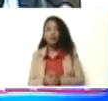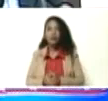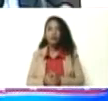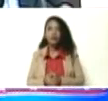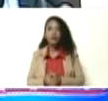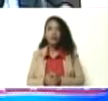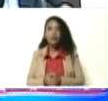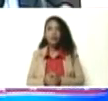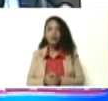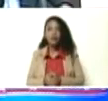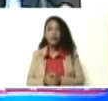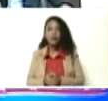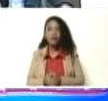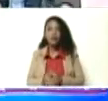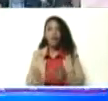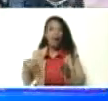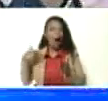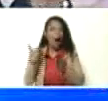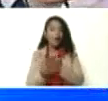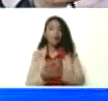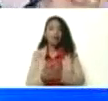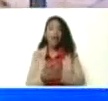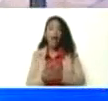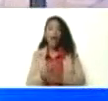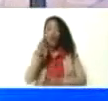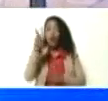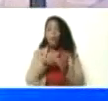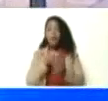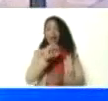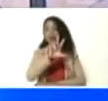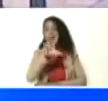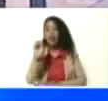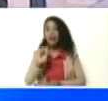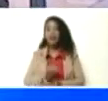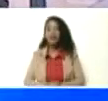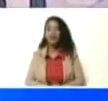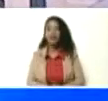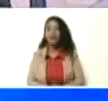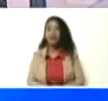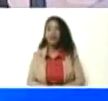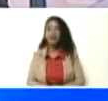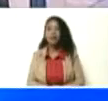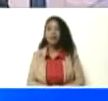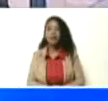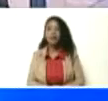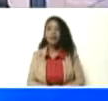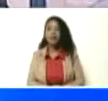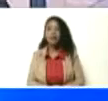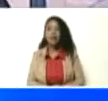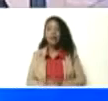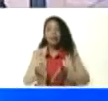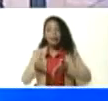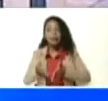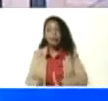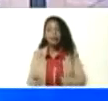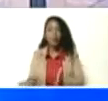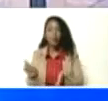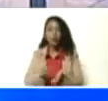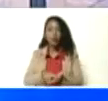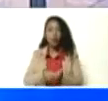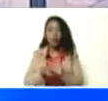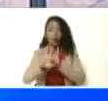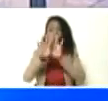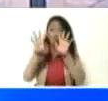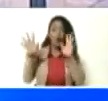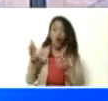Rumbo al 2030, es la agenda, rumbo al 2030, el renacer, el brillo de la